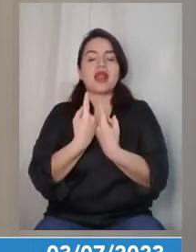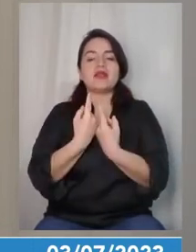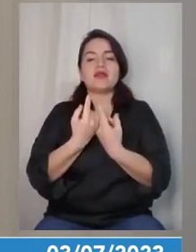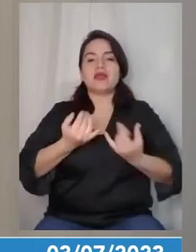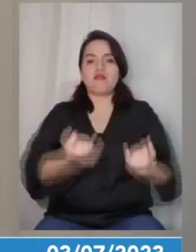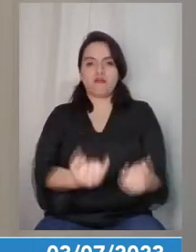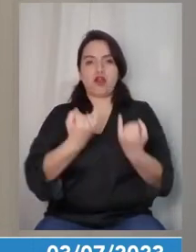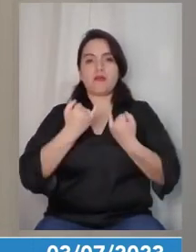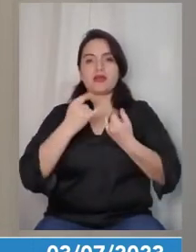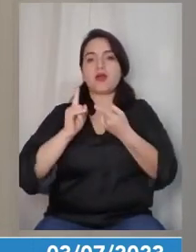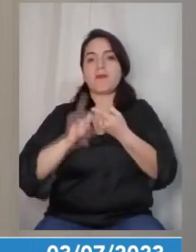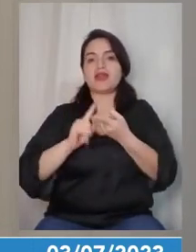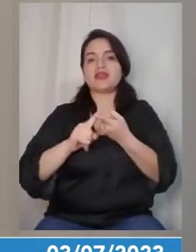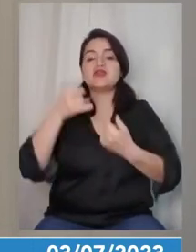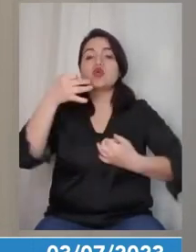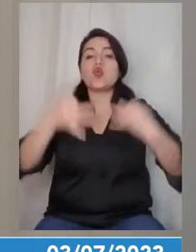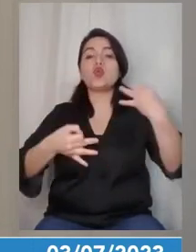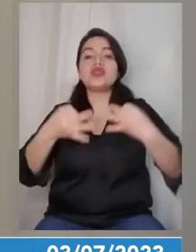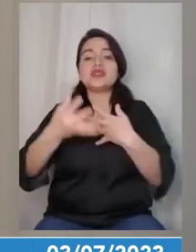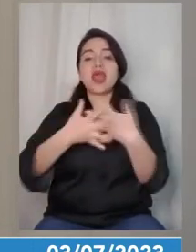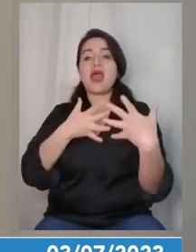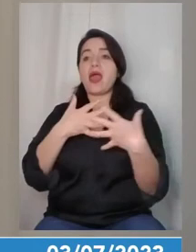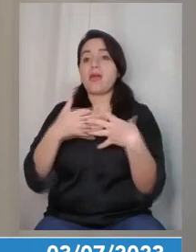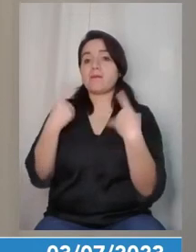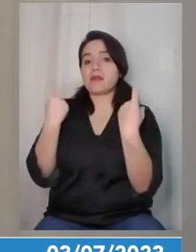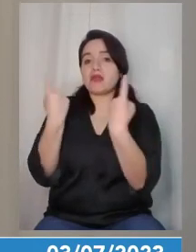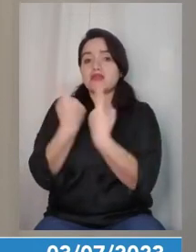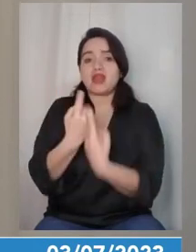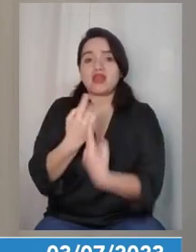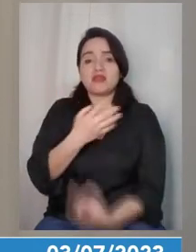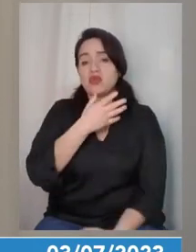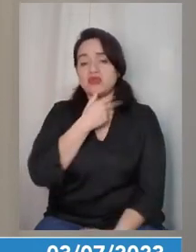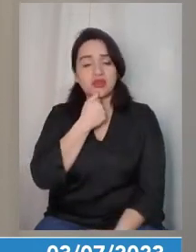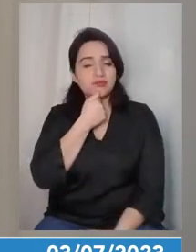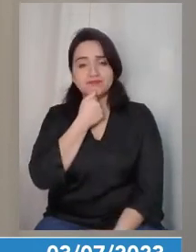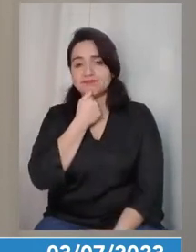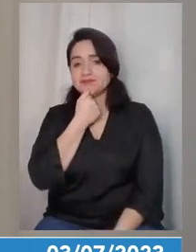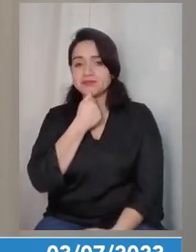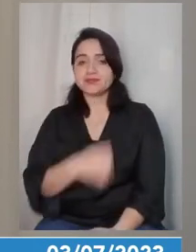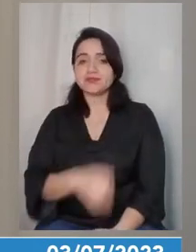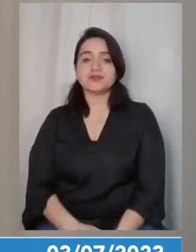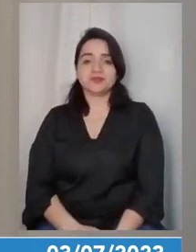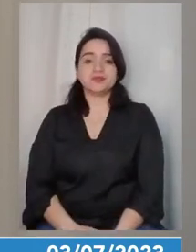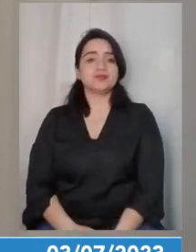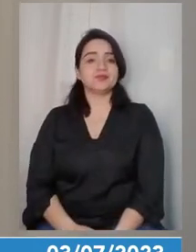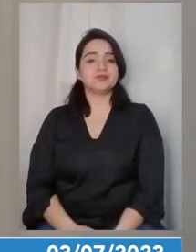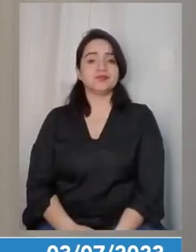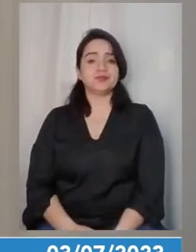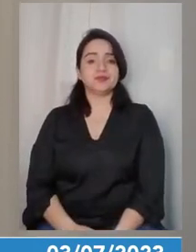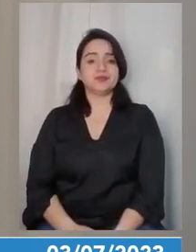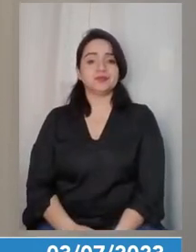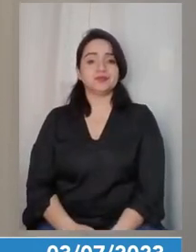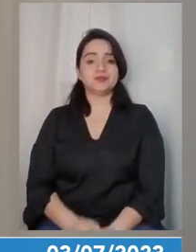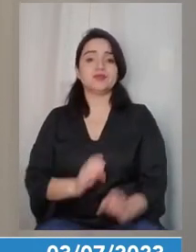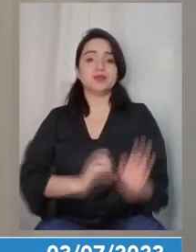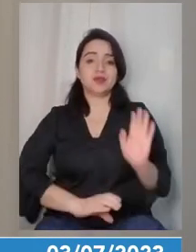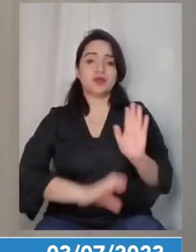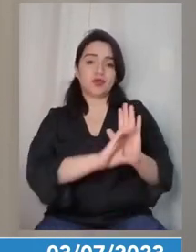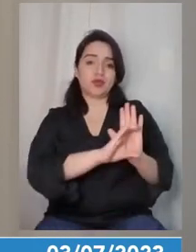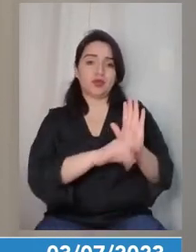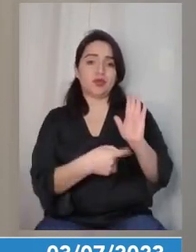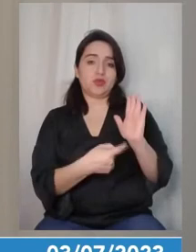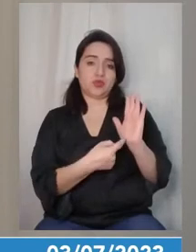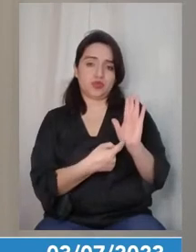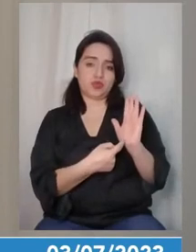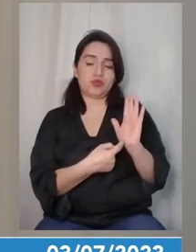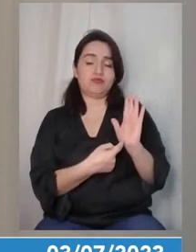ambiental, que están ausentes en toda esta Constitución o anteproyecto constitucional, salvo con la